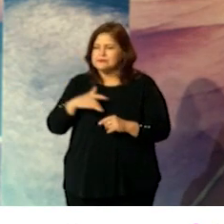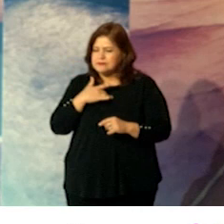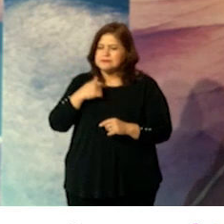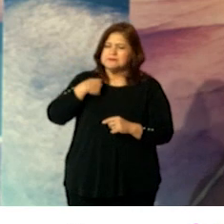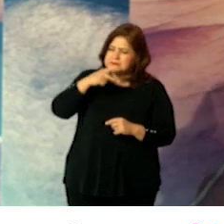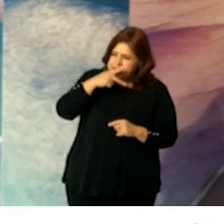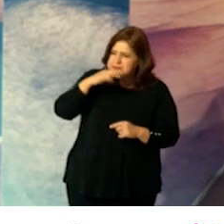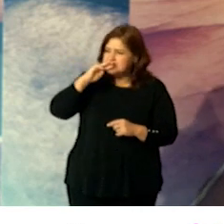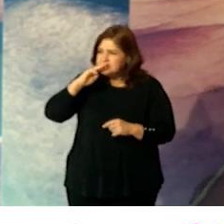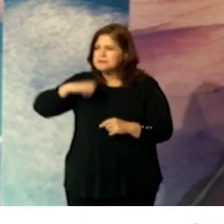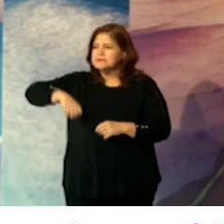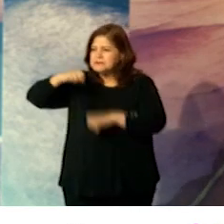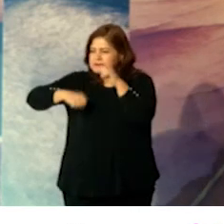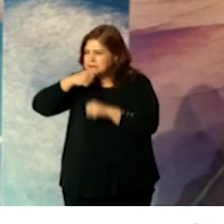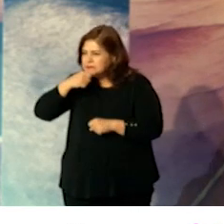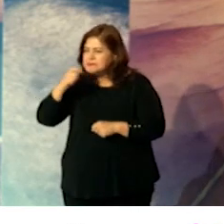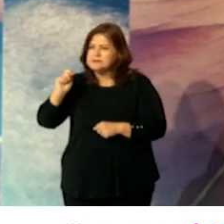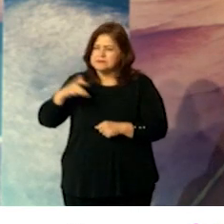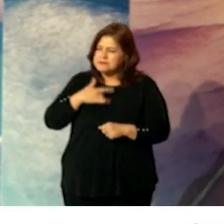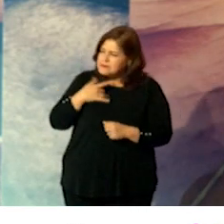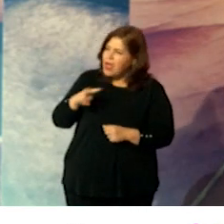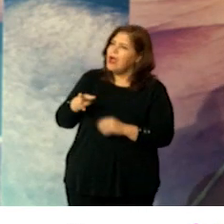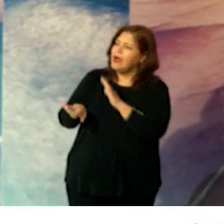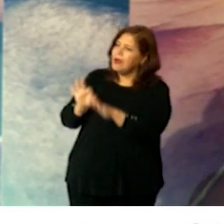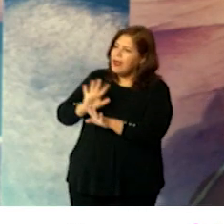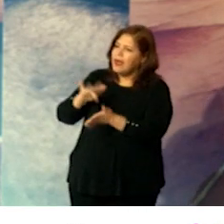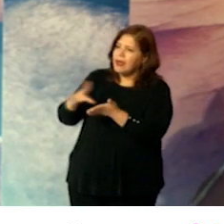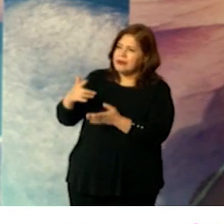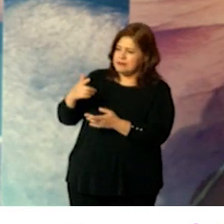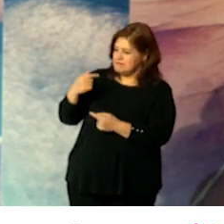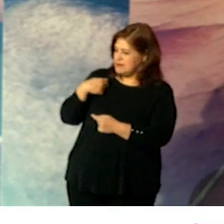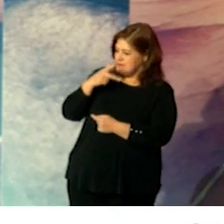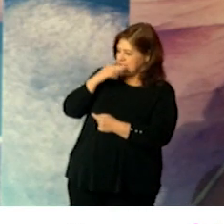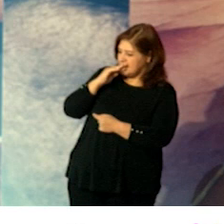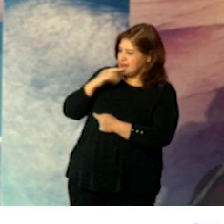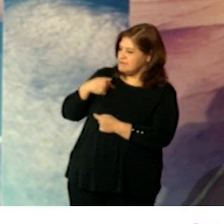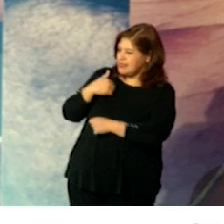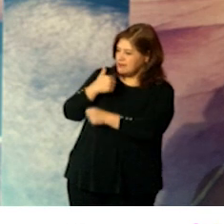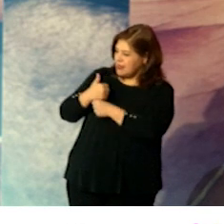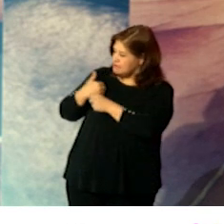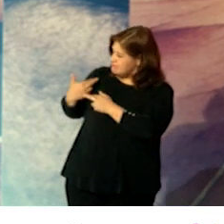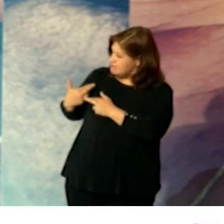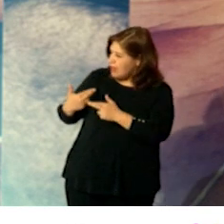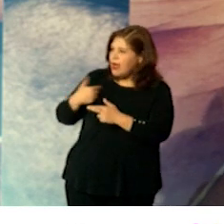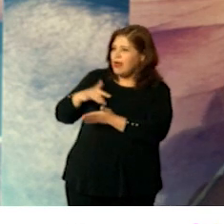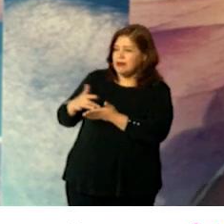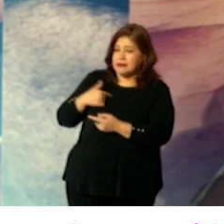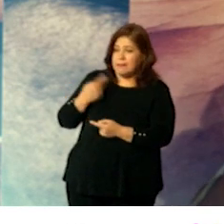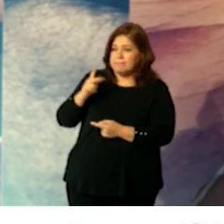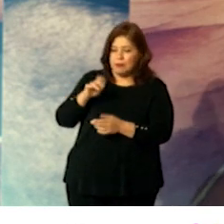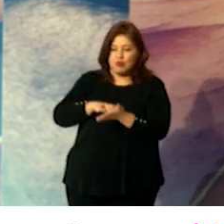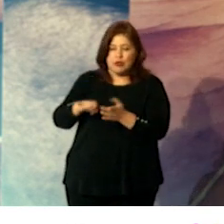mis abuelos, una experiencia atómica que me enseña a entender, gracias a ello estoy donde estoy. Pero, por ejemplo, en los casos de abuso sexual,